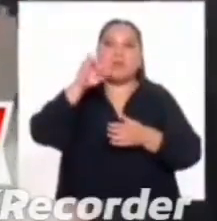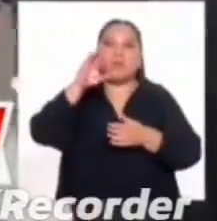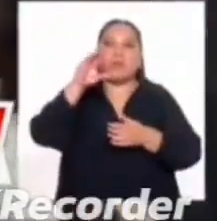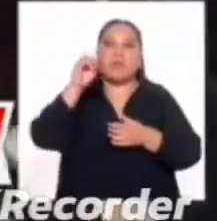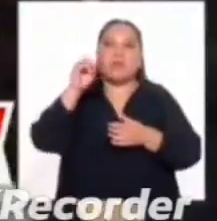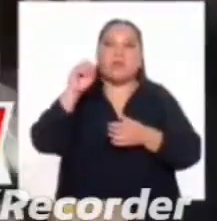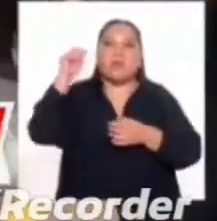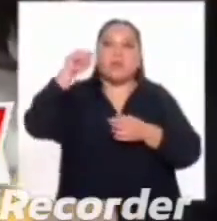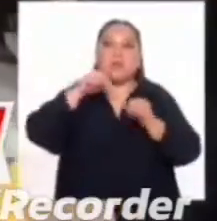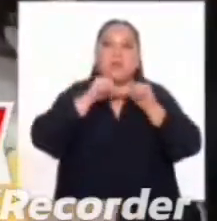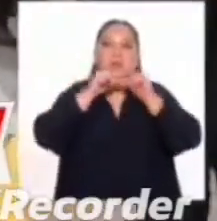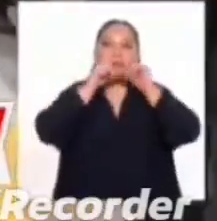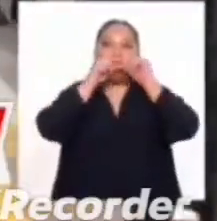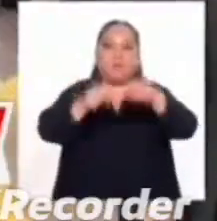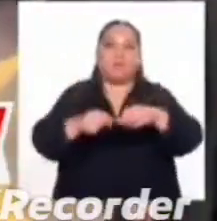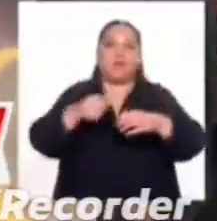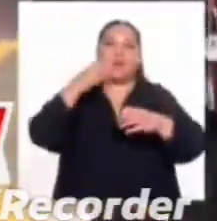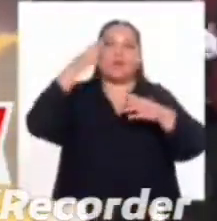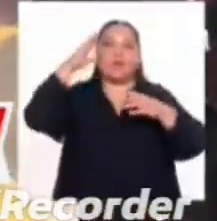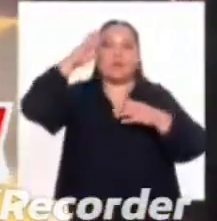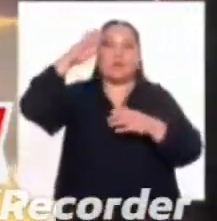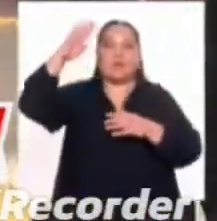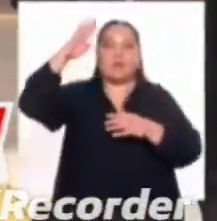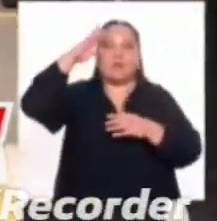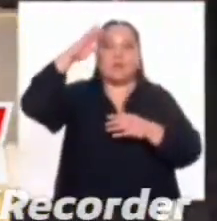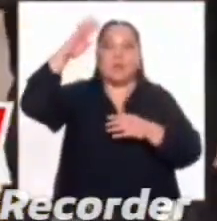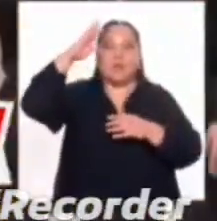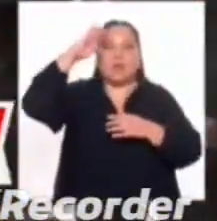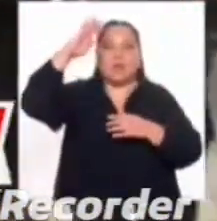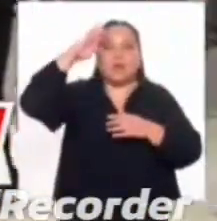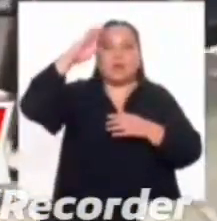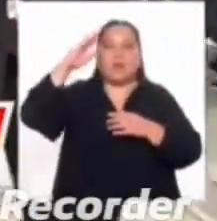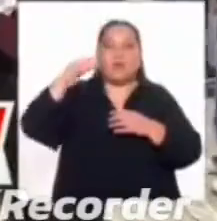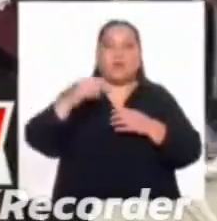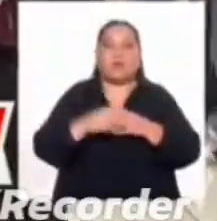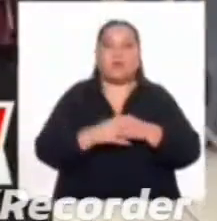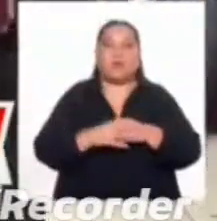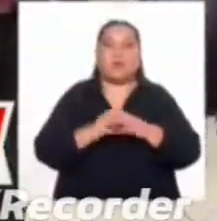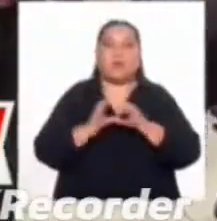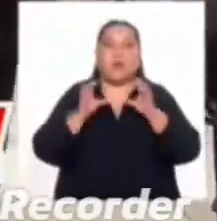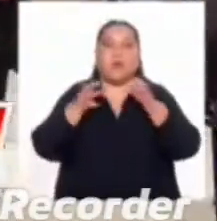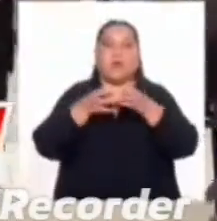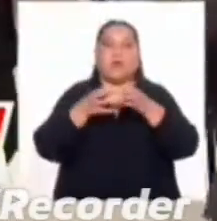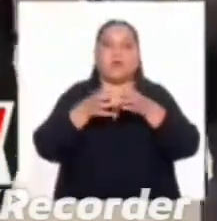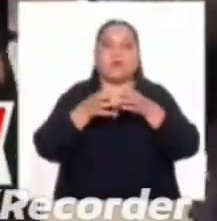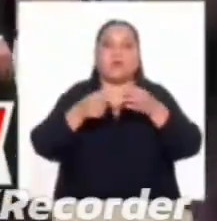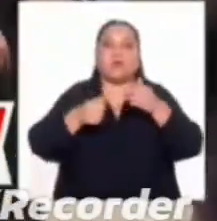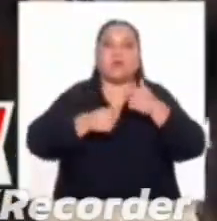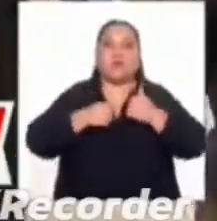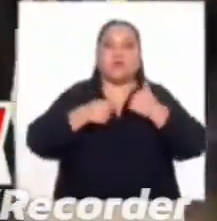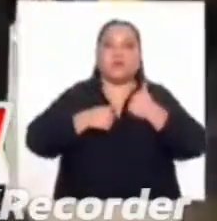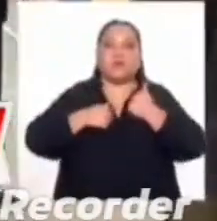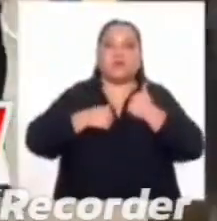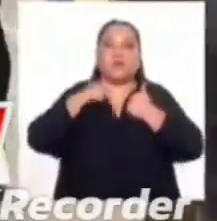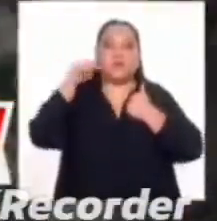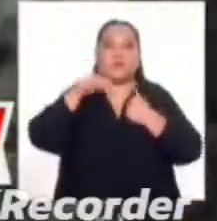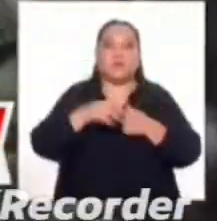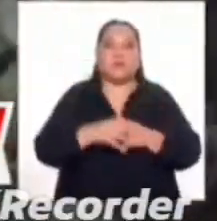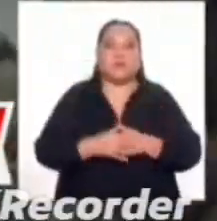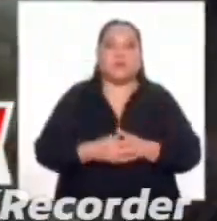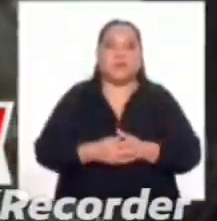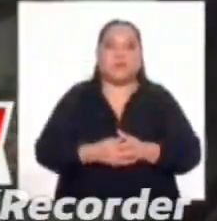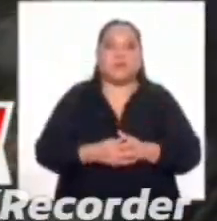Continúa el saludo de las Fuerzas Armadas. Acá estamos ya cruzando lo que es la Brigada Multipropósito